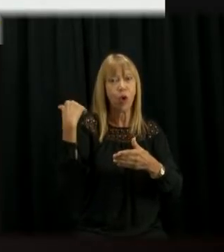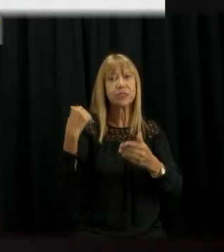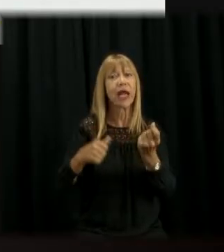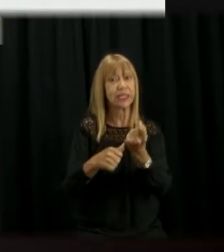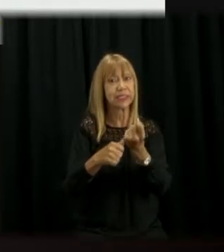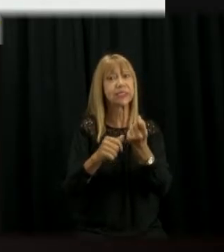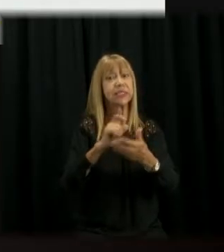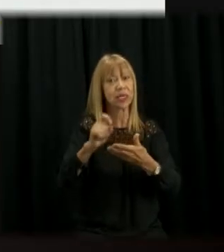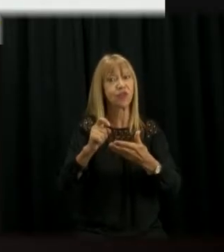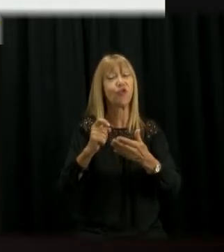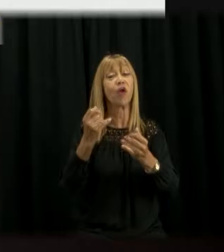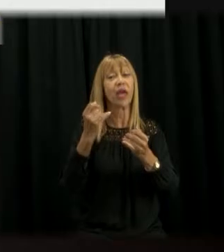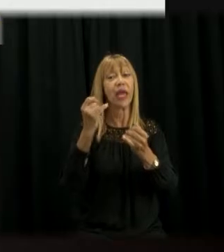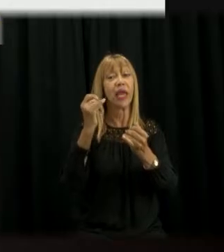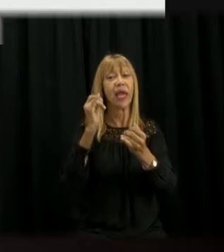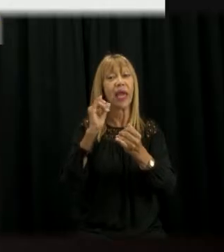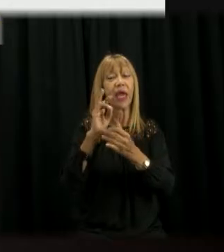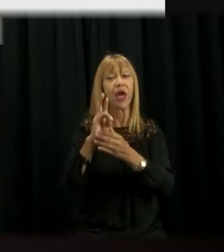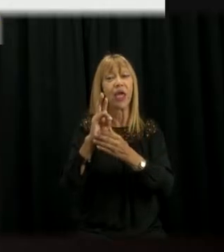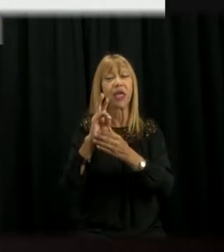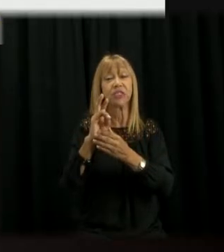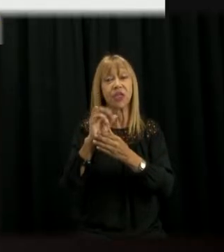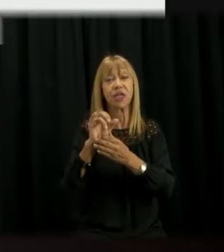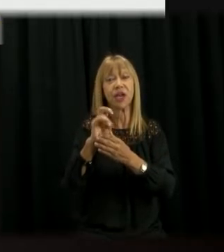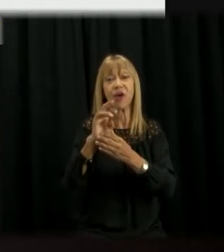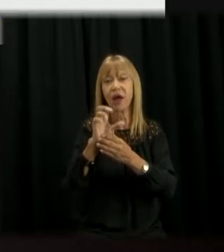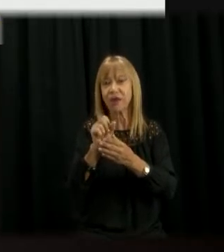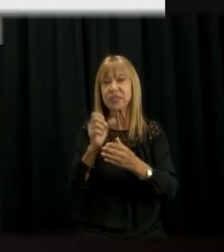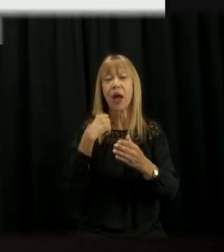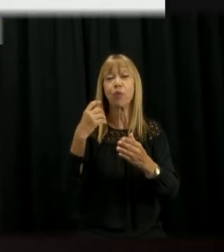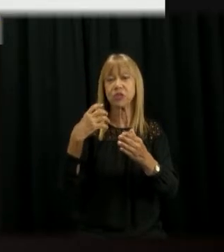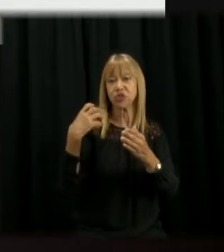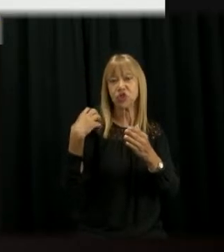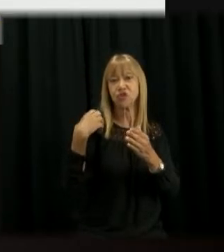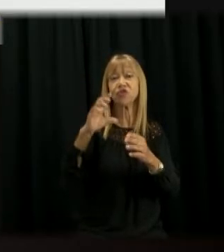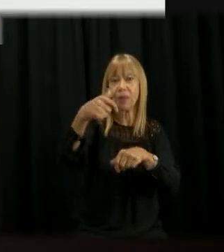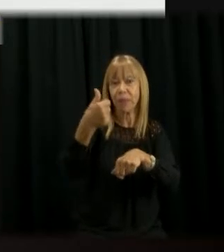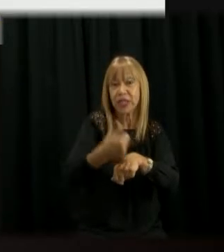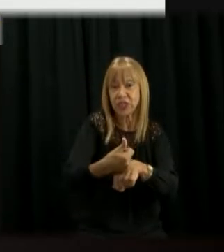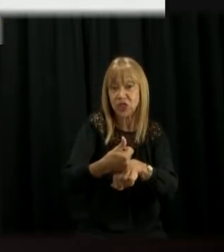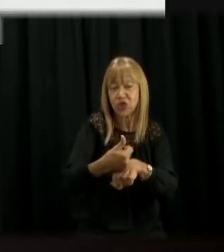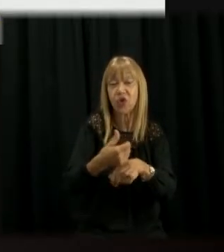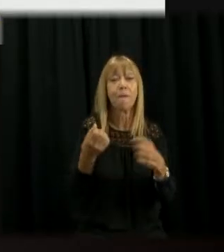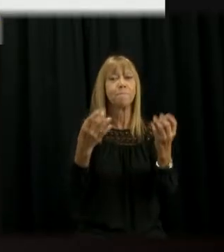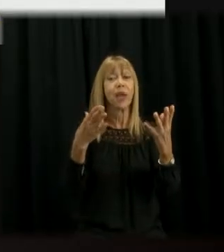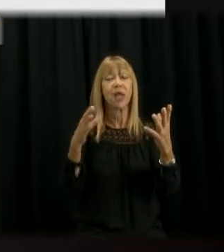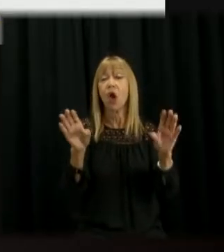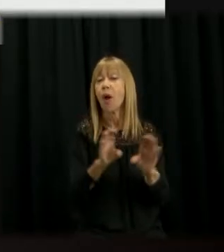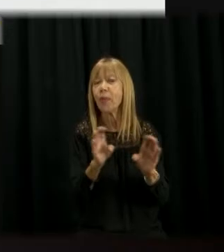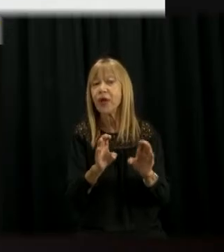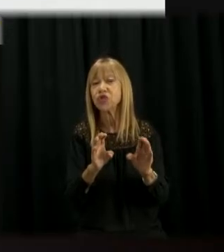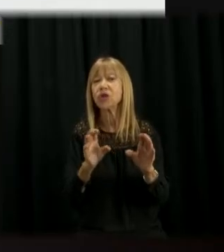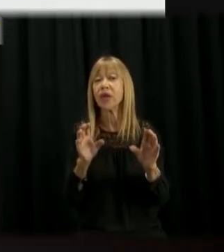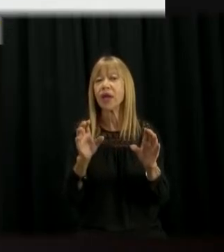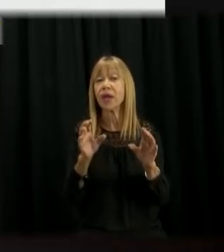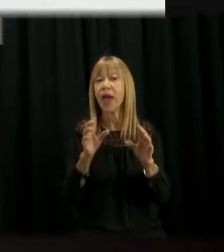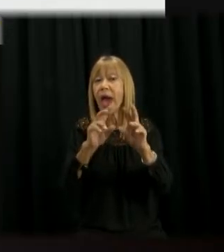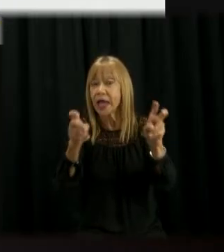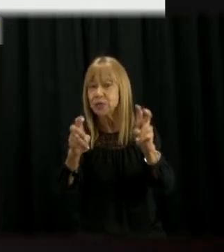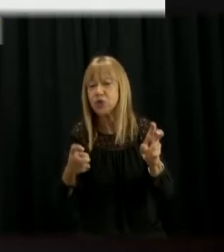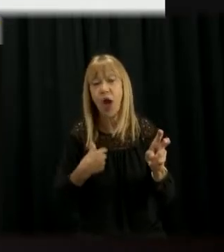era asistente de secretario para Internal Revenue y estaba en la implantación, pero muchos de los